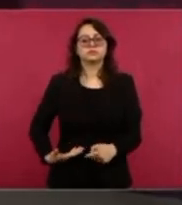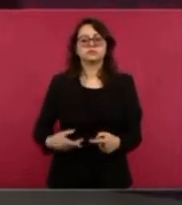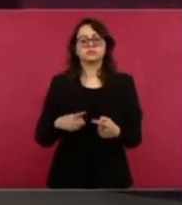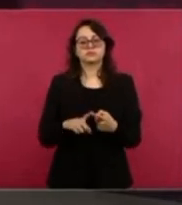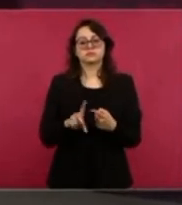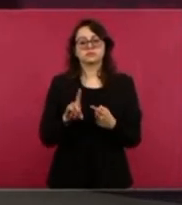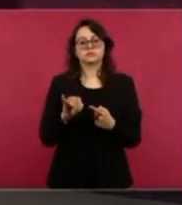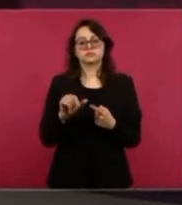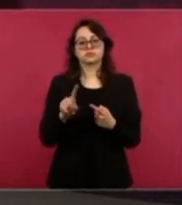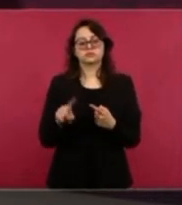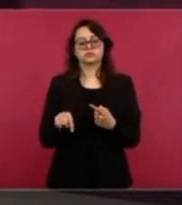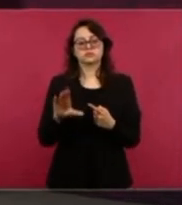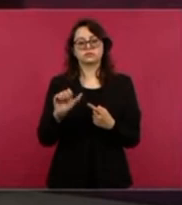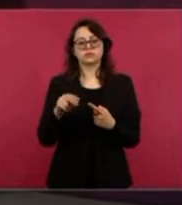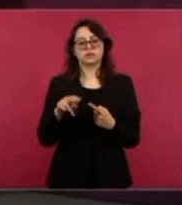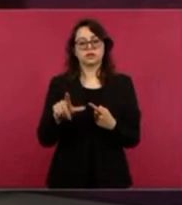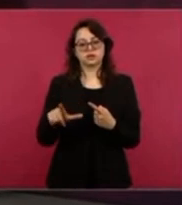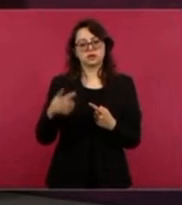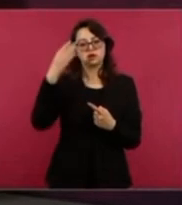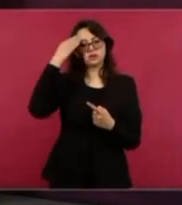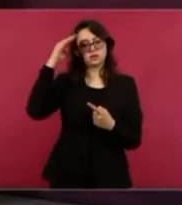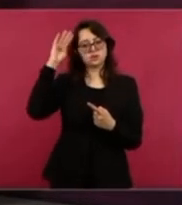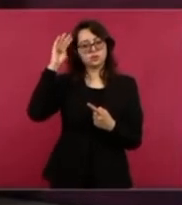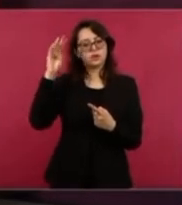Díaz-Canel de Cuba,